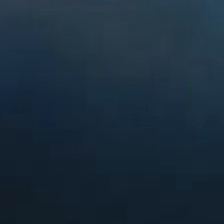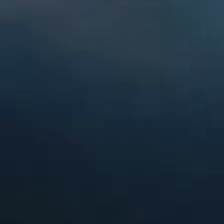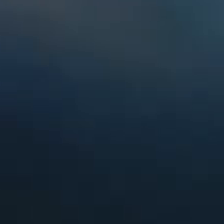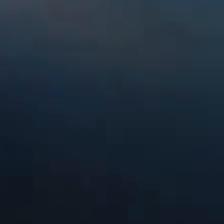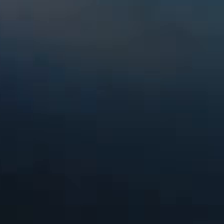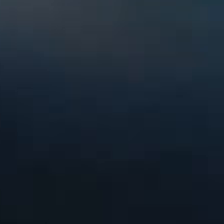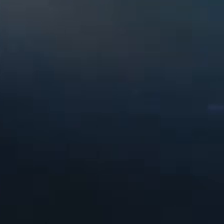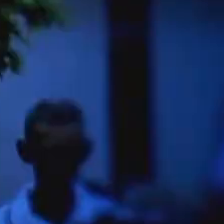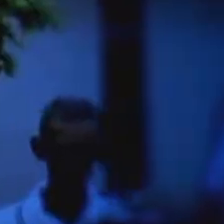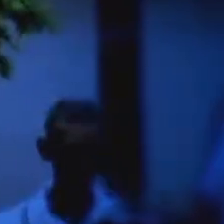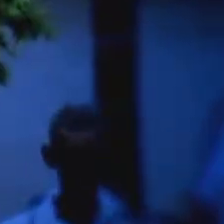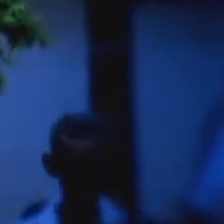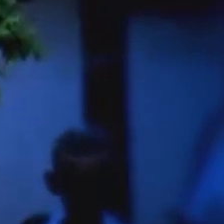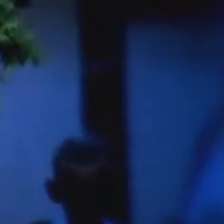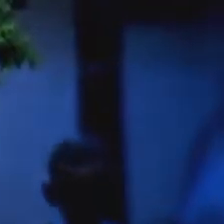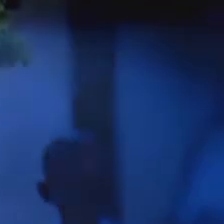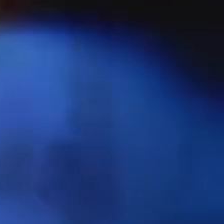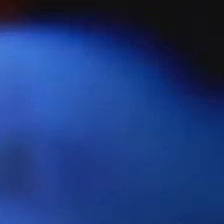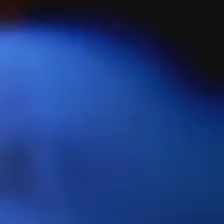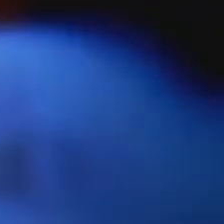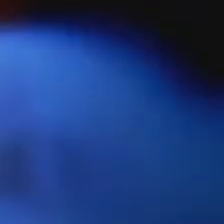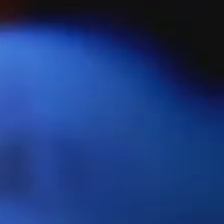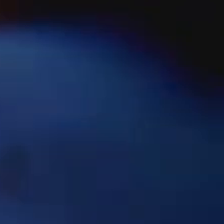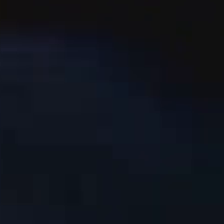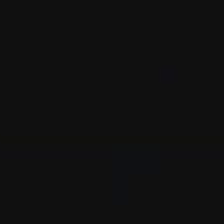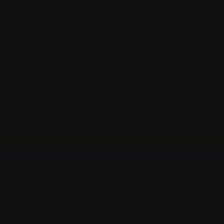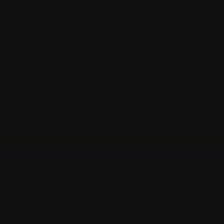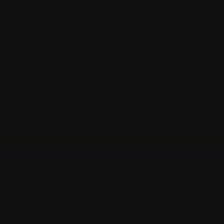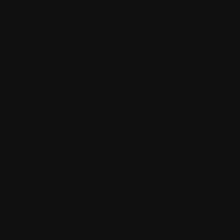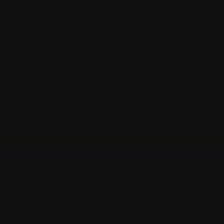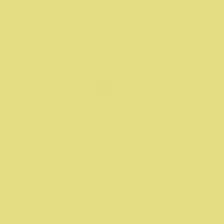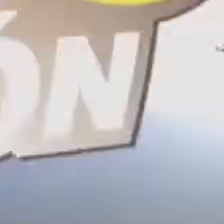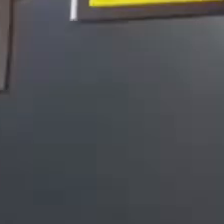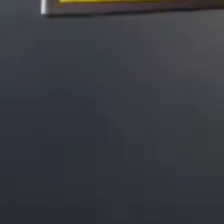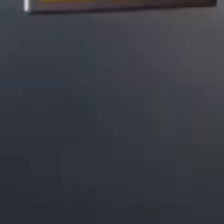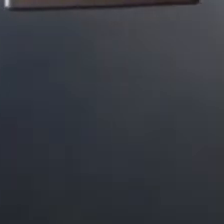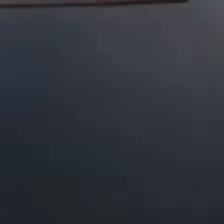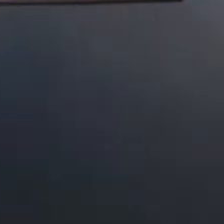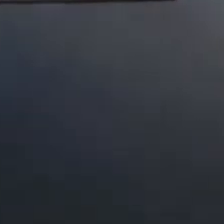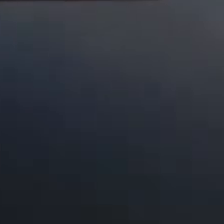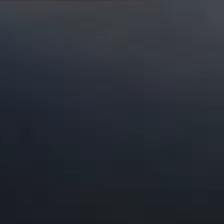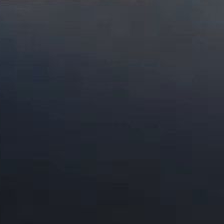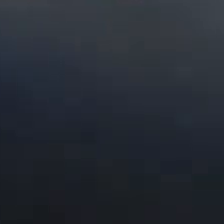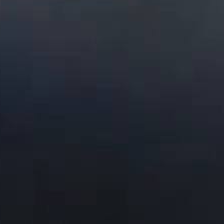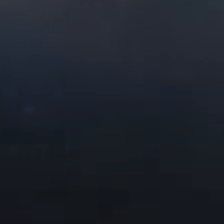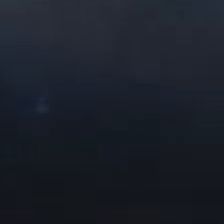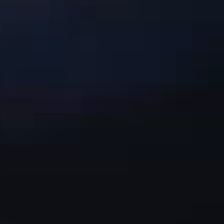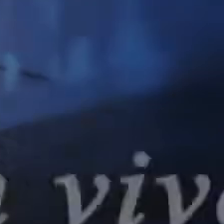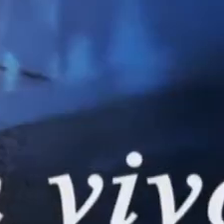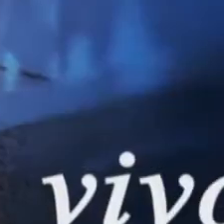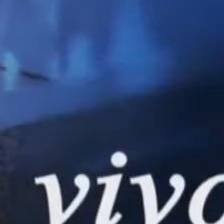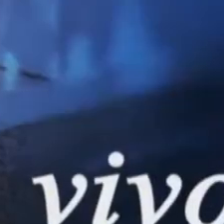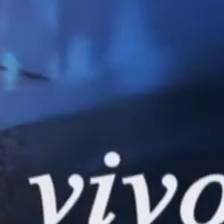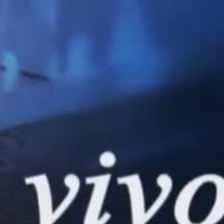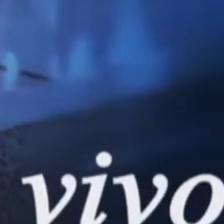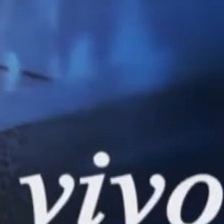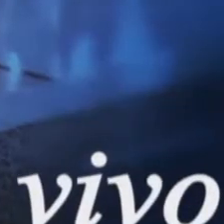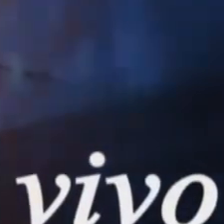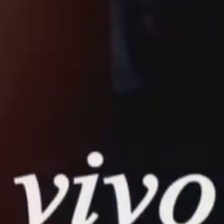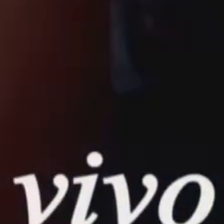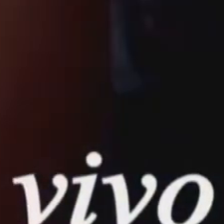jamás contada. Vive la celebración de la Semana Santa en Enlace Televisión. Sigue